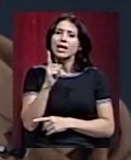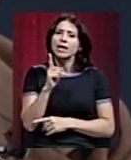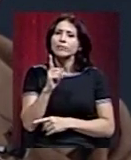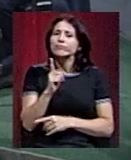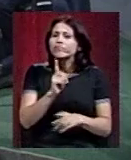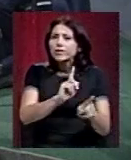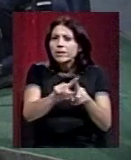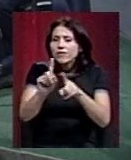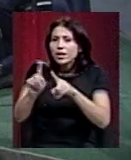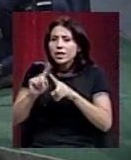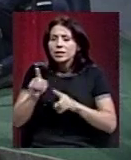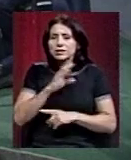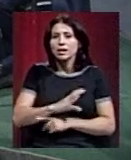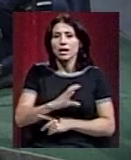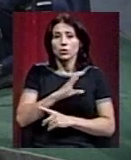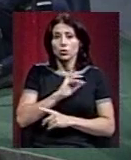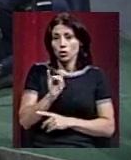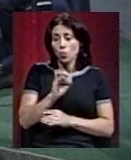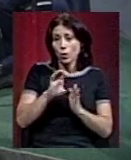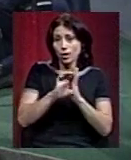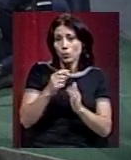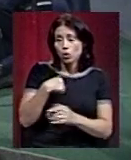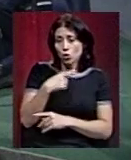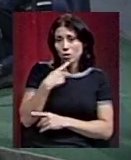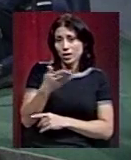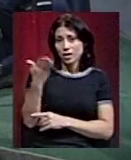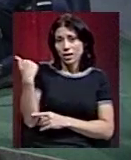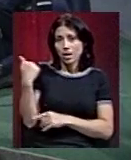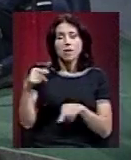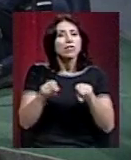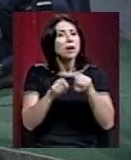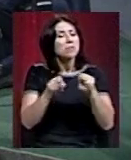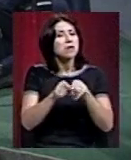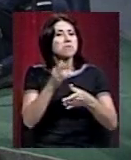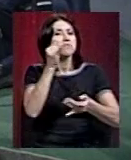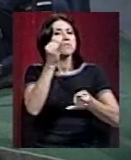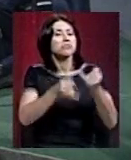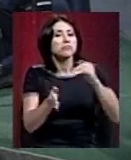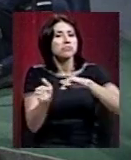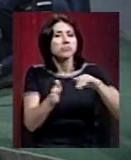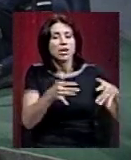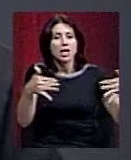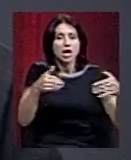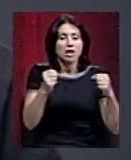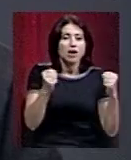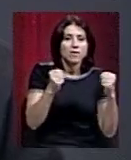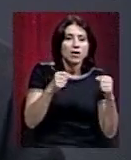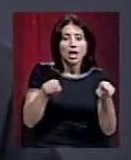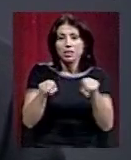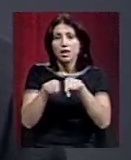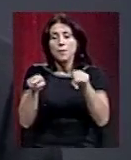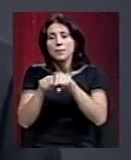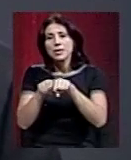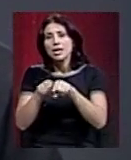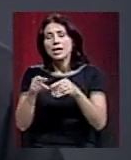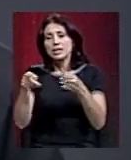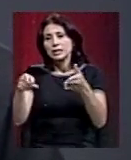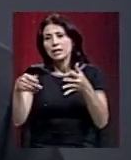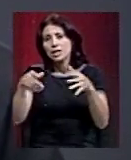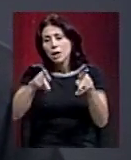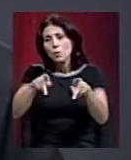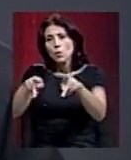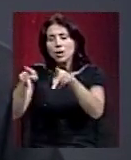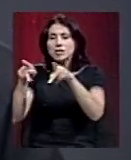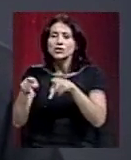de factores, como los que le menciono, el desmantelamiento de la Guerra Fría, el agotamiento de la población, una suerte de empate